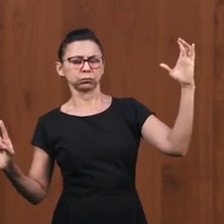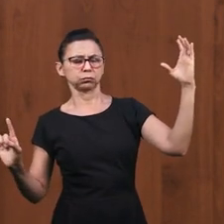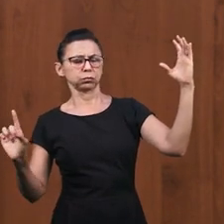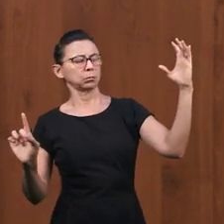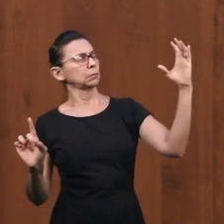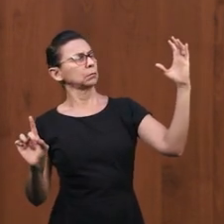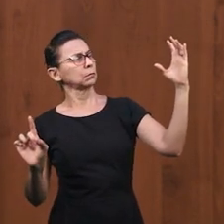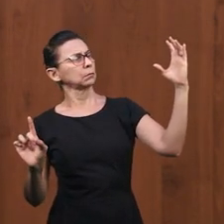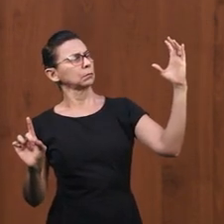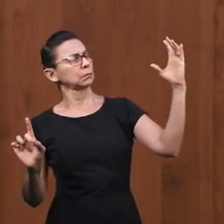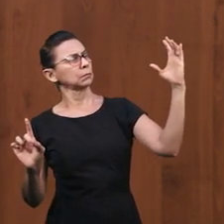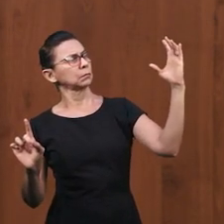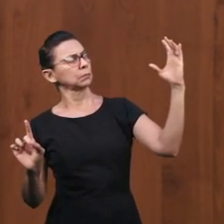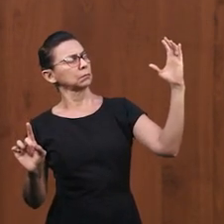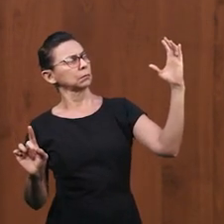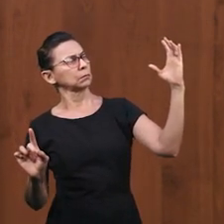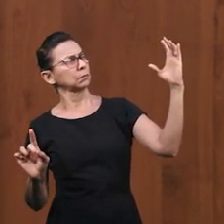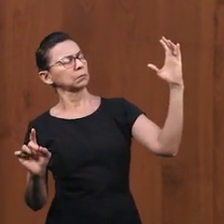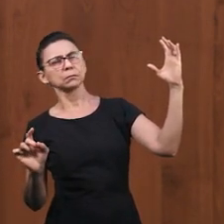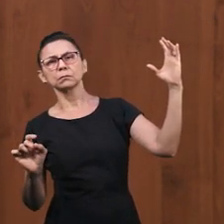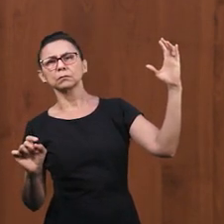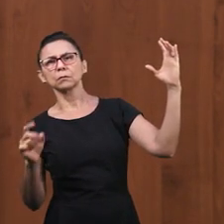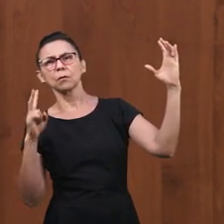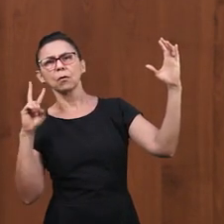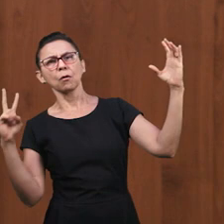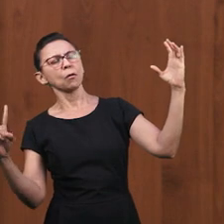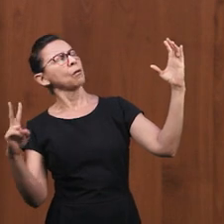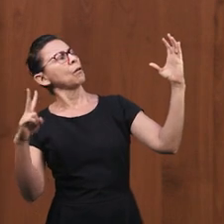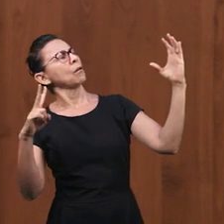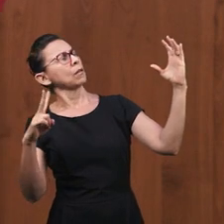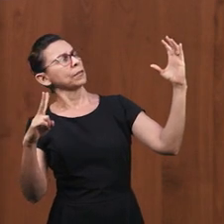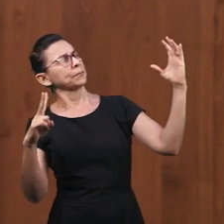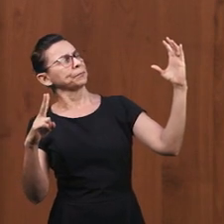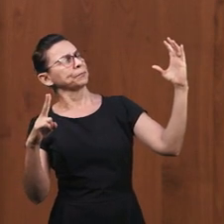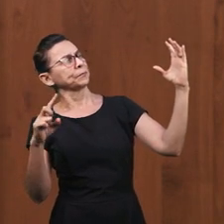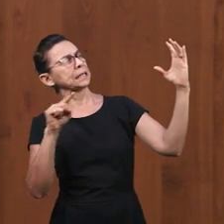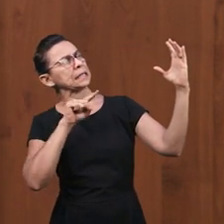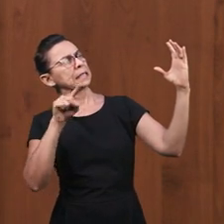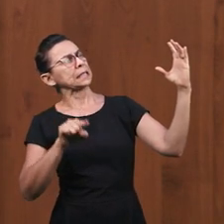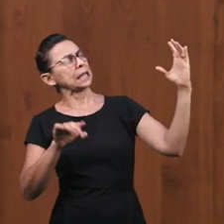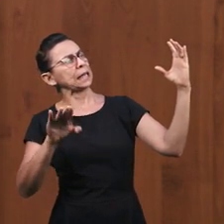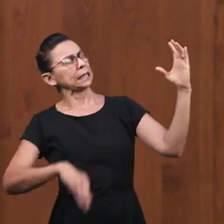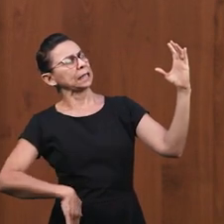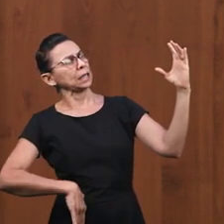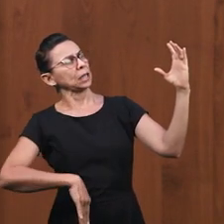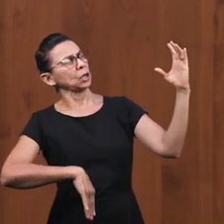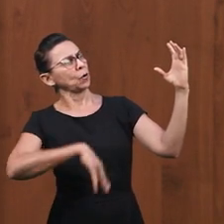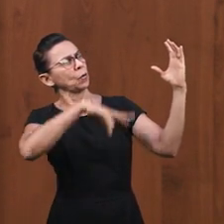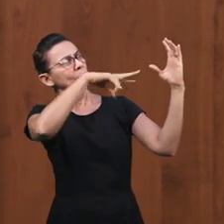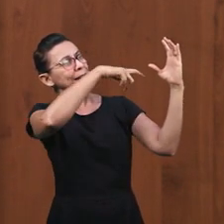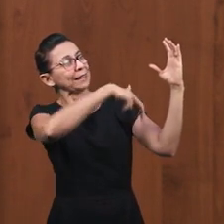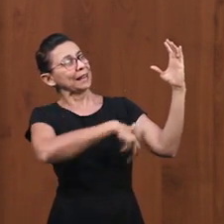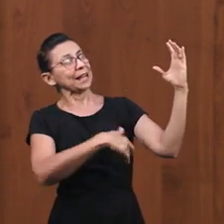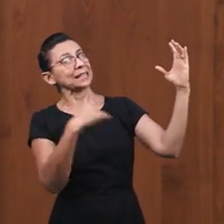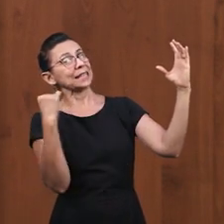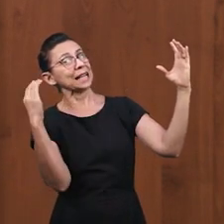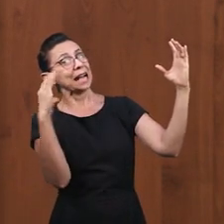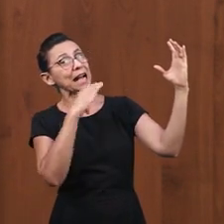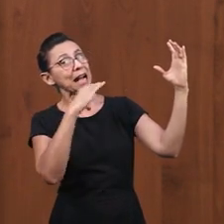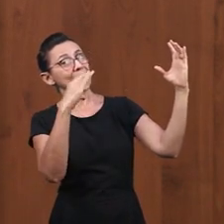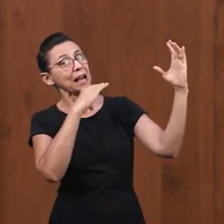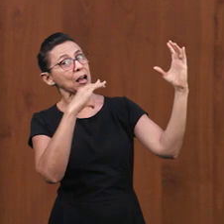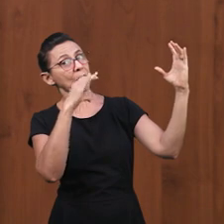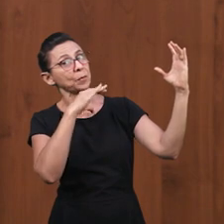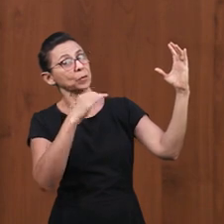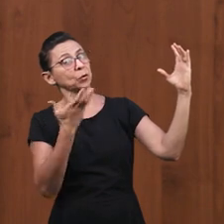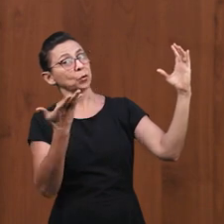Zaqueo estaba arriba. Y Jesús paró y miró arriba y le dijo: Zaqueo, desciende deprisa, porque